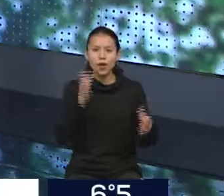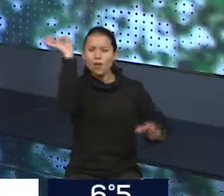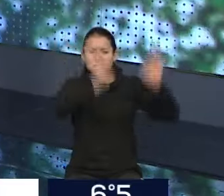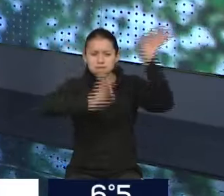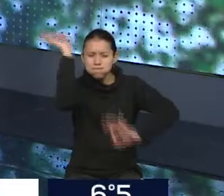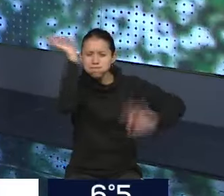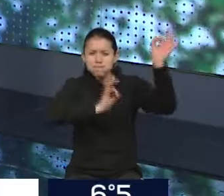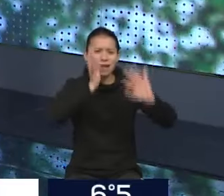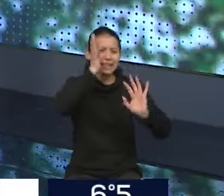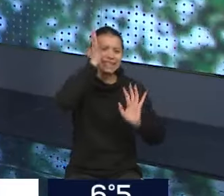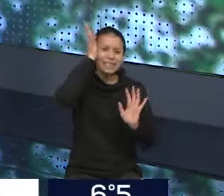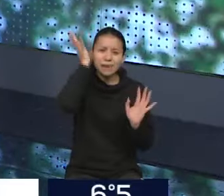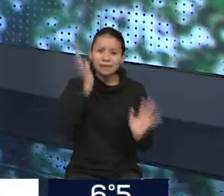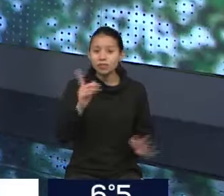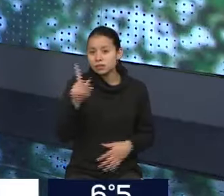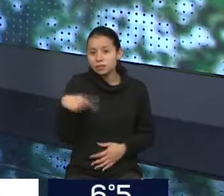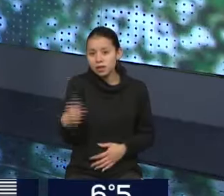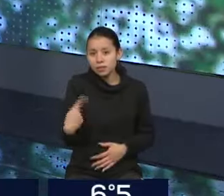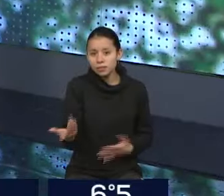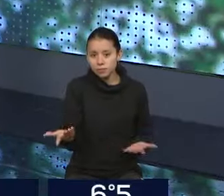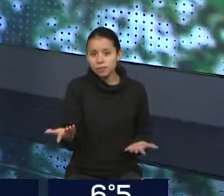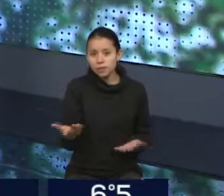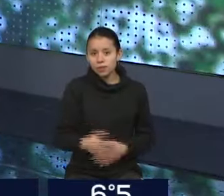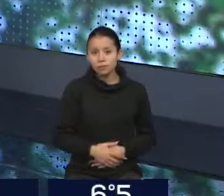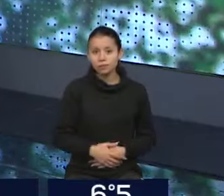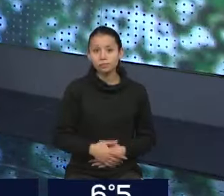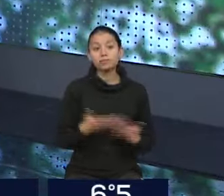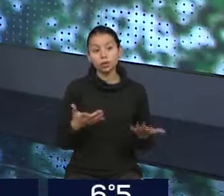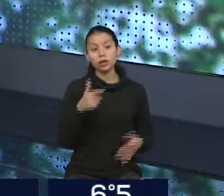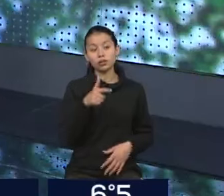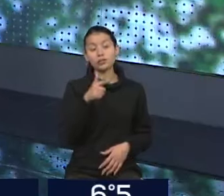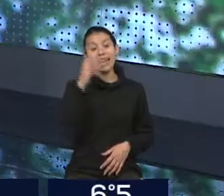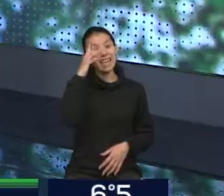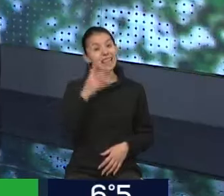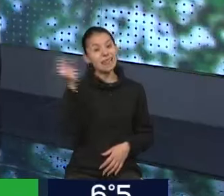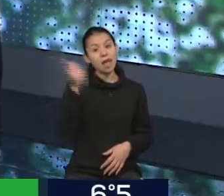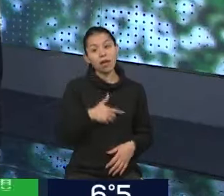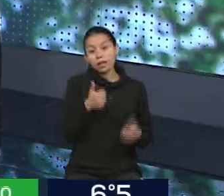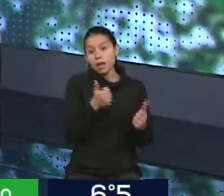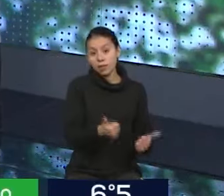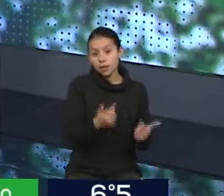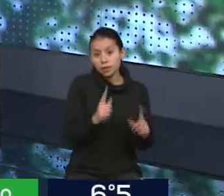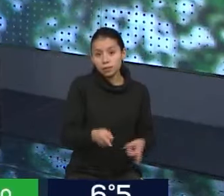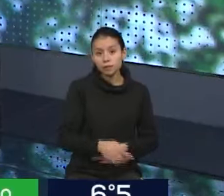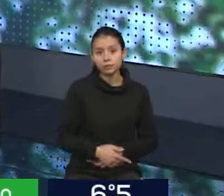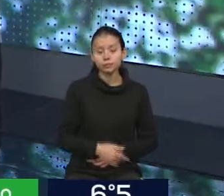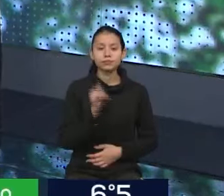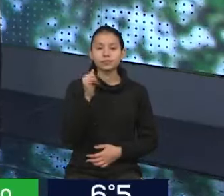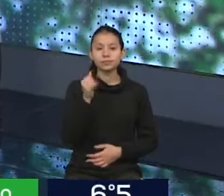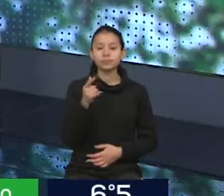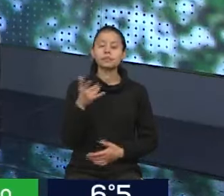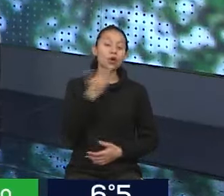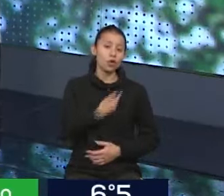del mundo. Del mundo, está confirmado. Por eso que un aliciente es lógico lo que se está planteando. Claro, pero el gobierno dice, mira, la lucha antigranizo no nació